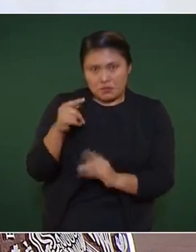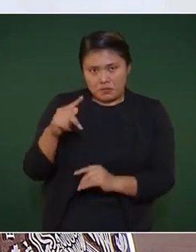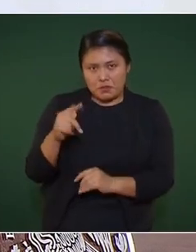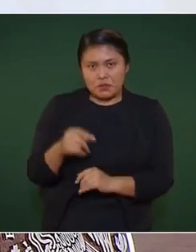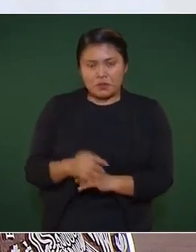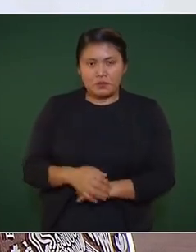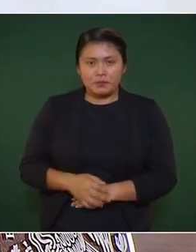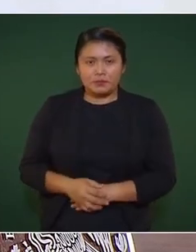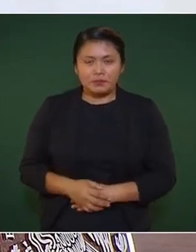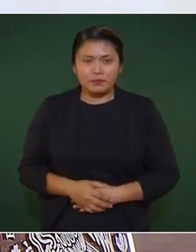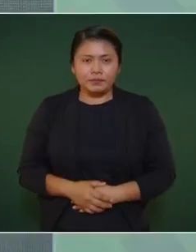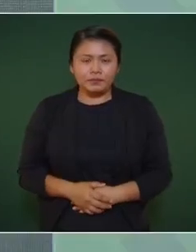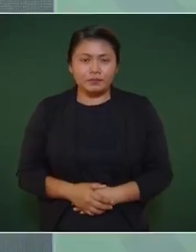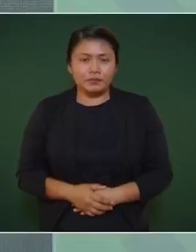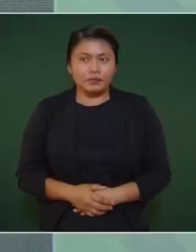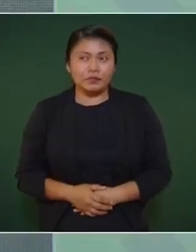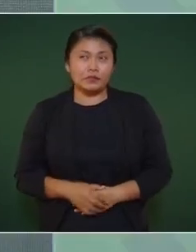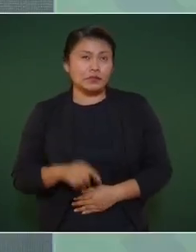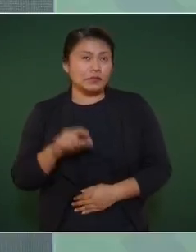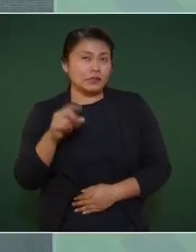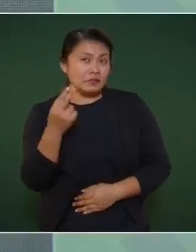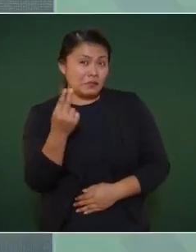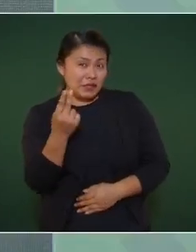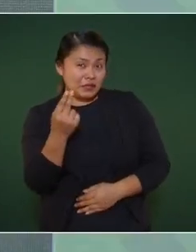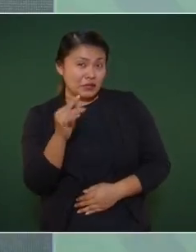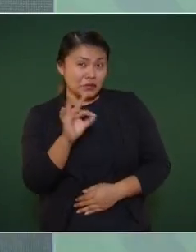fue de 25 puntos,